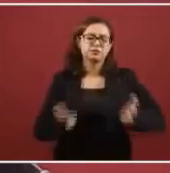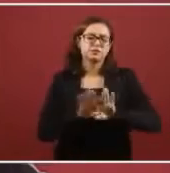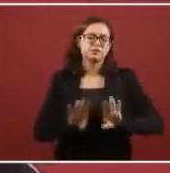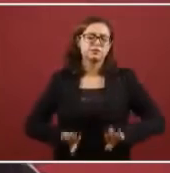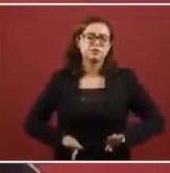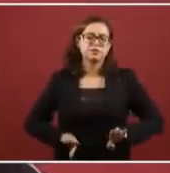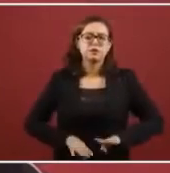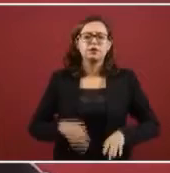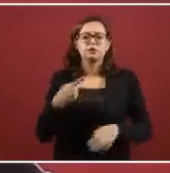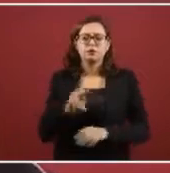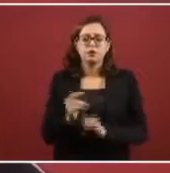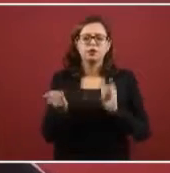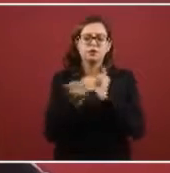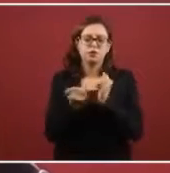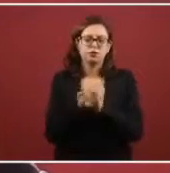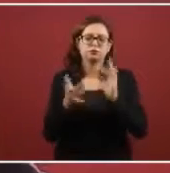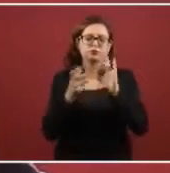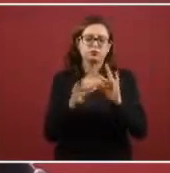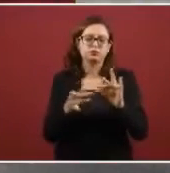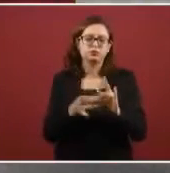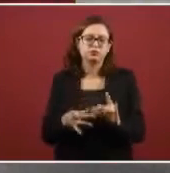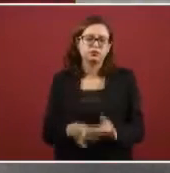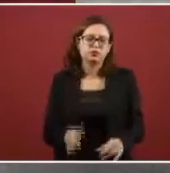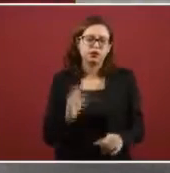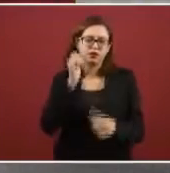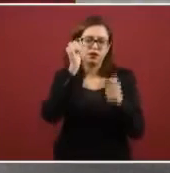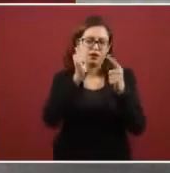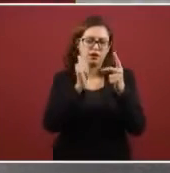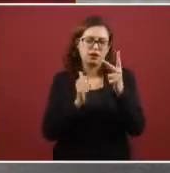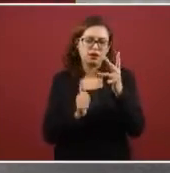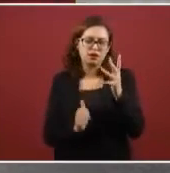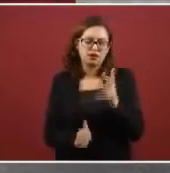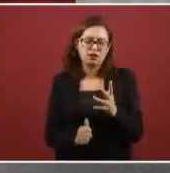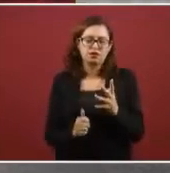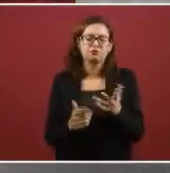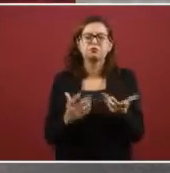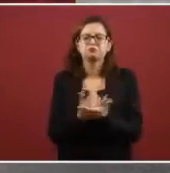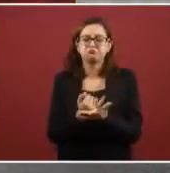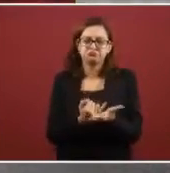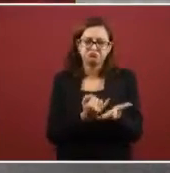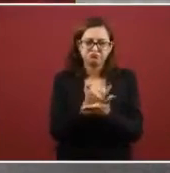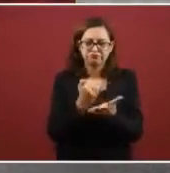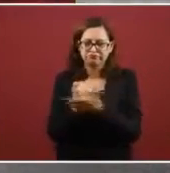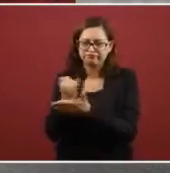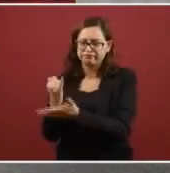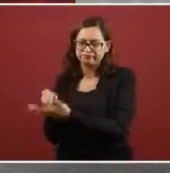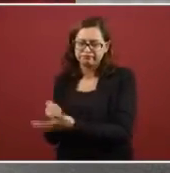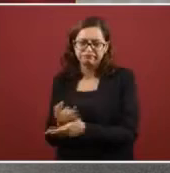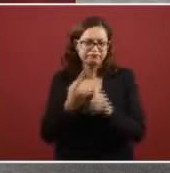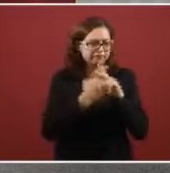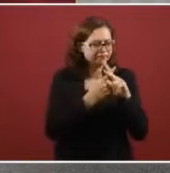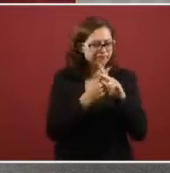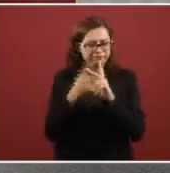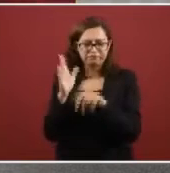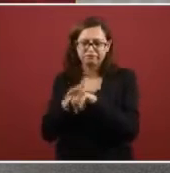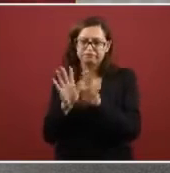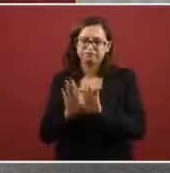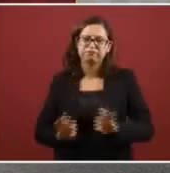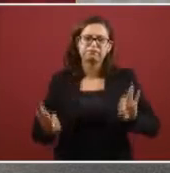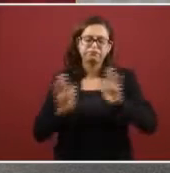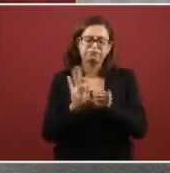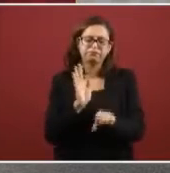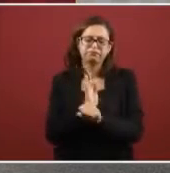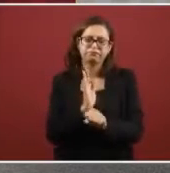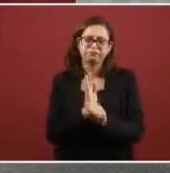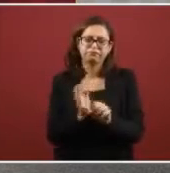most important characteristics. ¿Cuáles son los elementos que llevaron a los indicadores más relevantes de esta presentación? And they're going